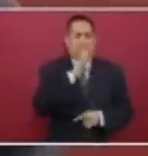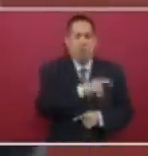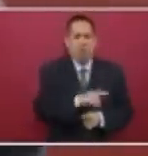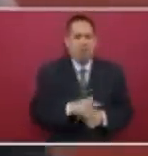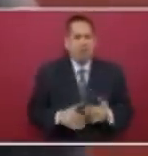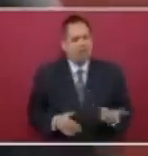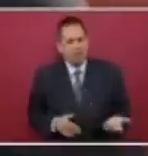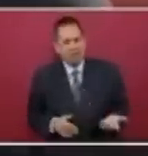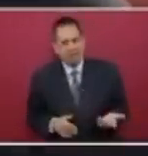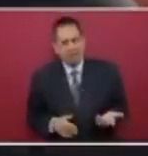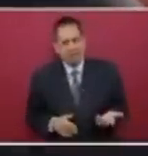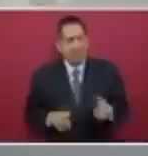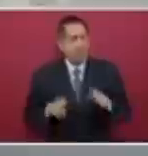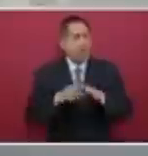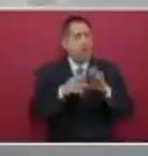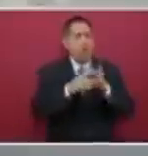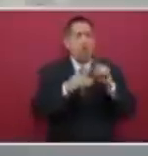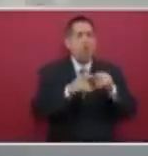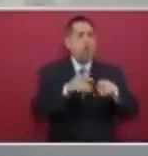los informales